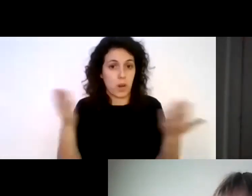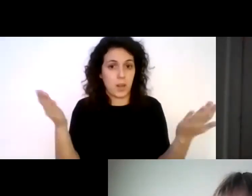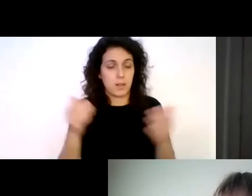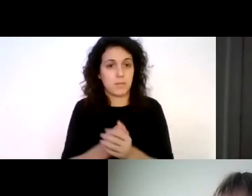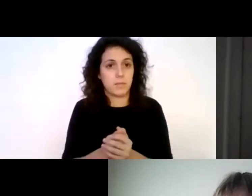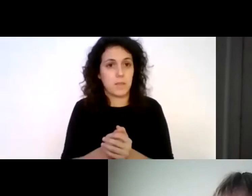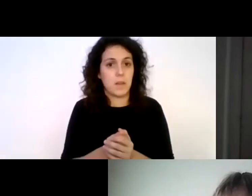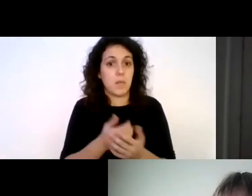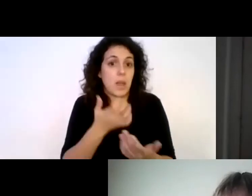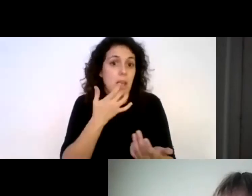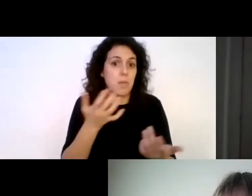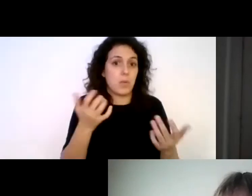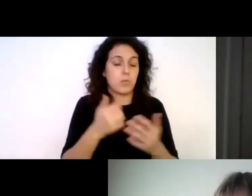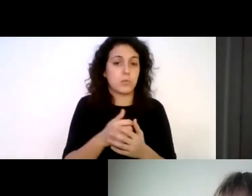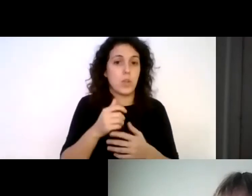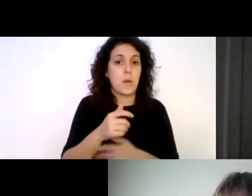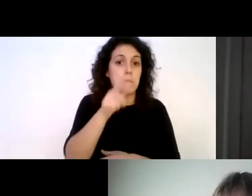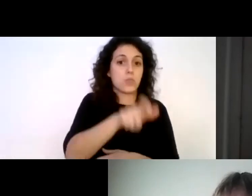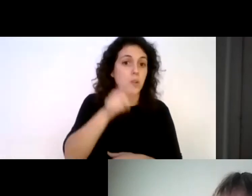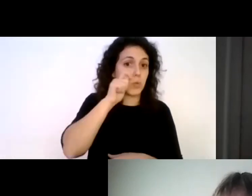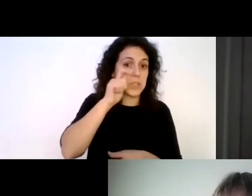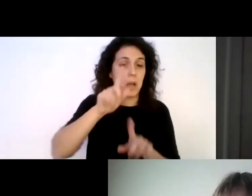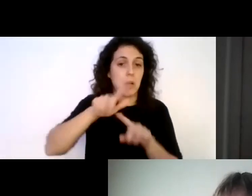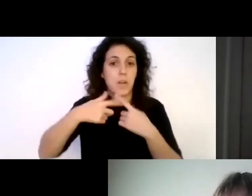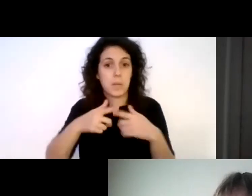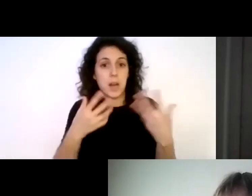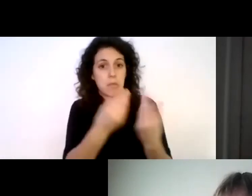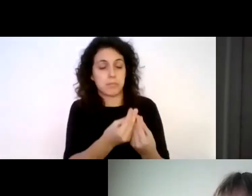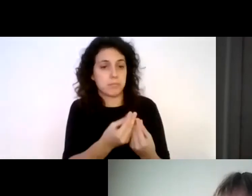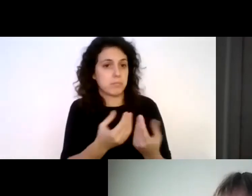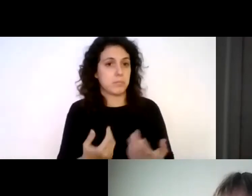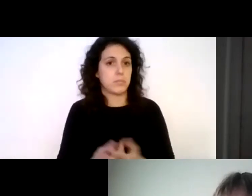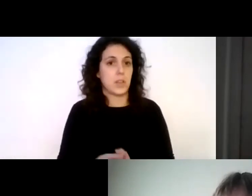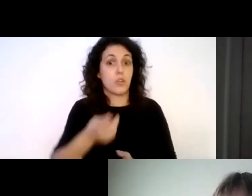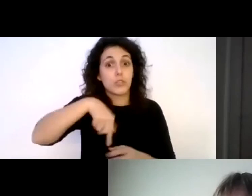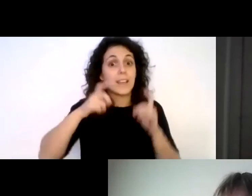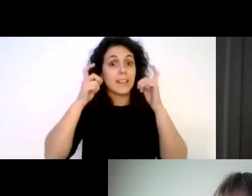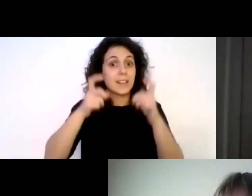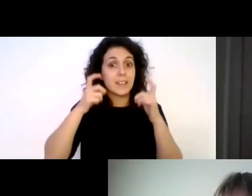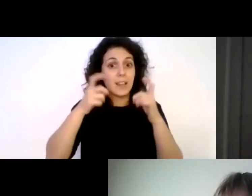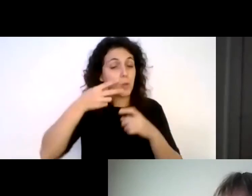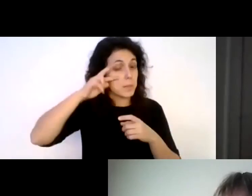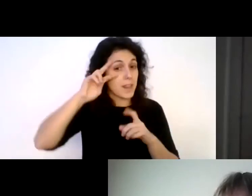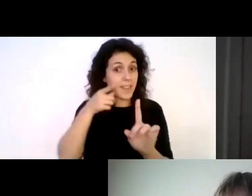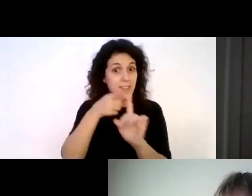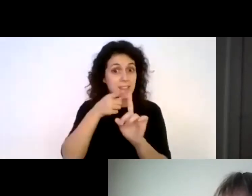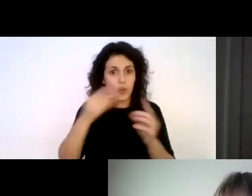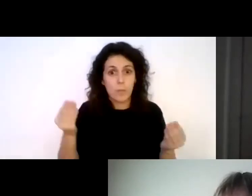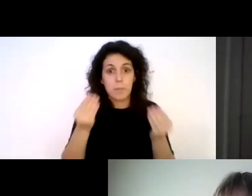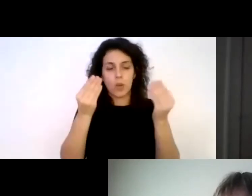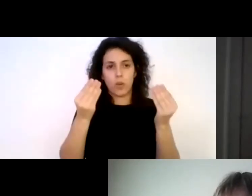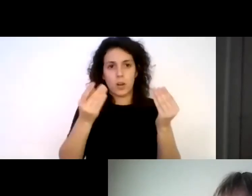el turista que viene acompañado de sus familias. Simplemente lo que hacemos es mejorar la experiencia de destino, tanto nosotros como el